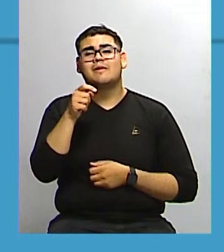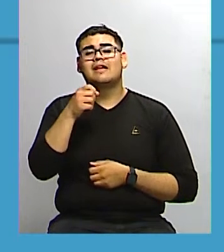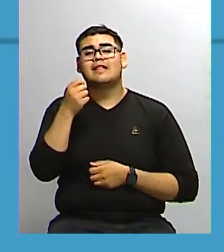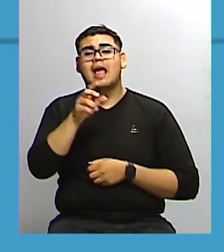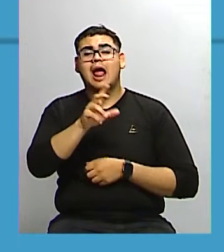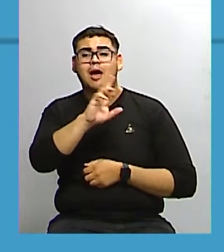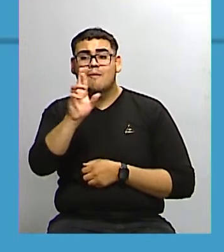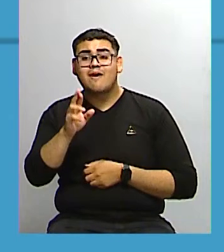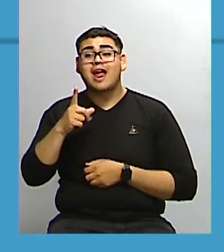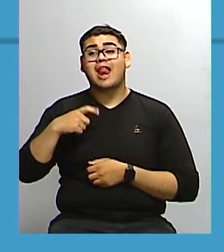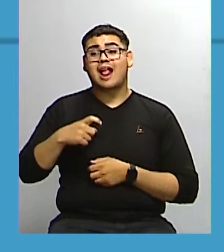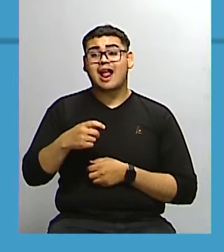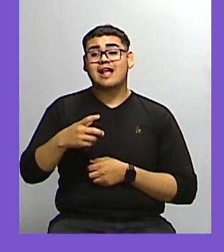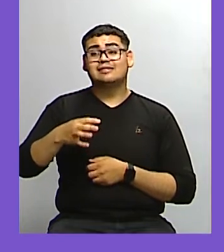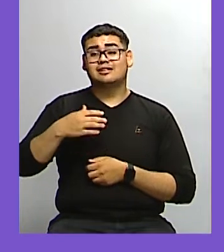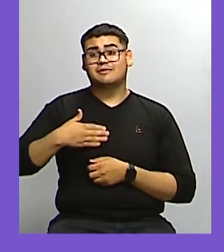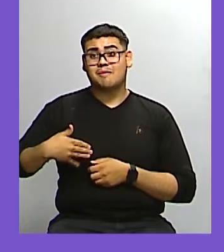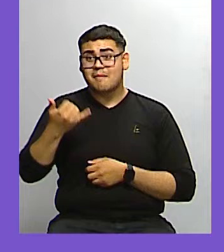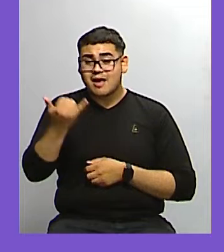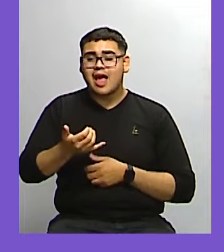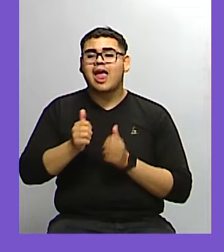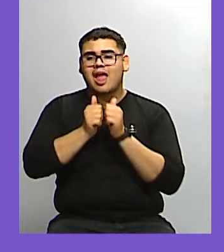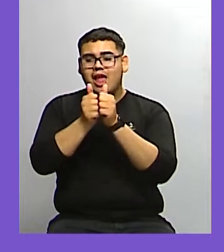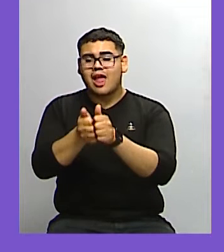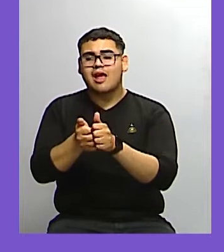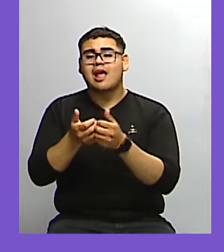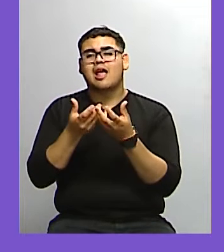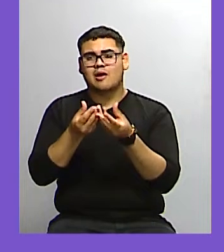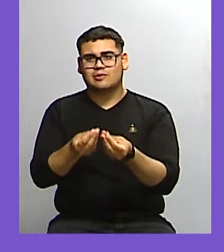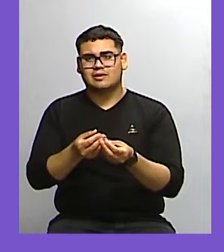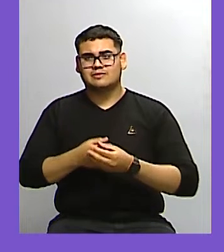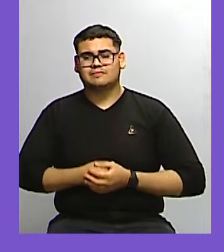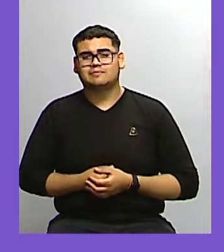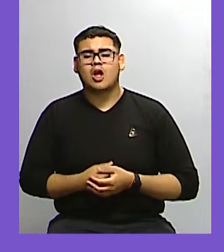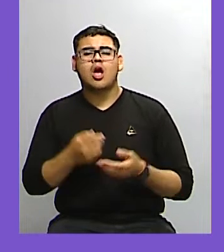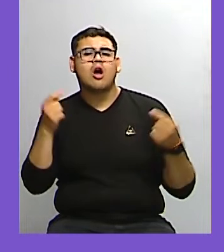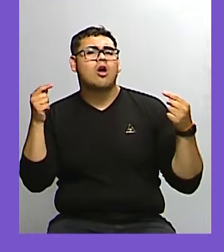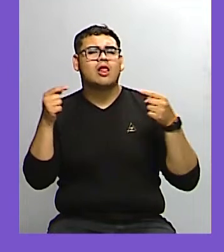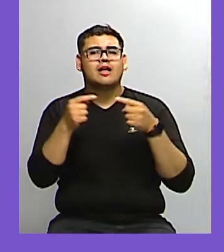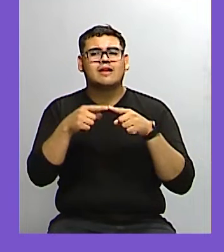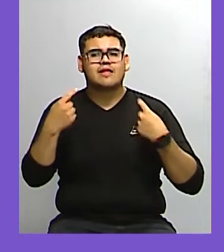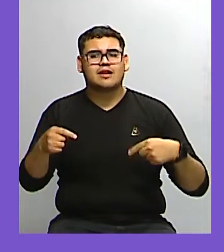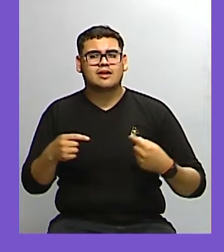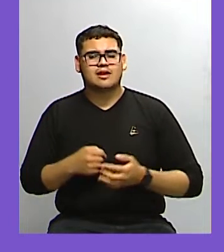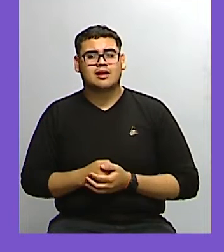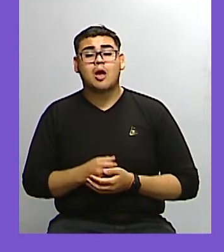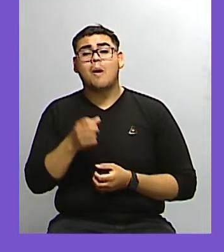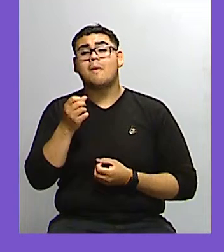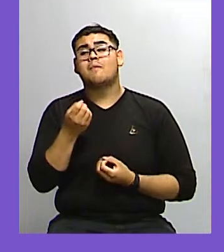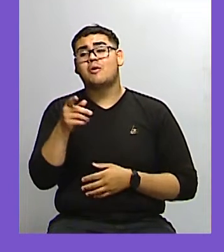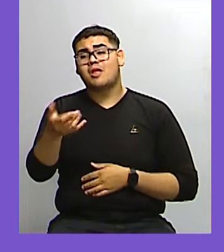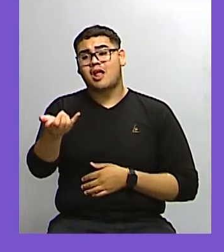acompañamiento. Hablando del acompañamiento, ¿cuál es el objetivo? Digo, teniendo en cuenta que lo acaba de decir usted,